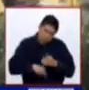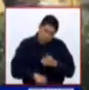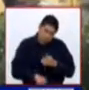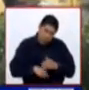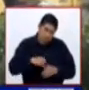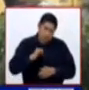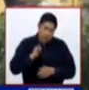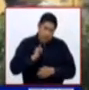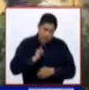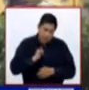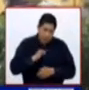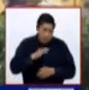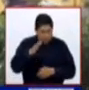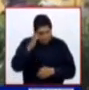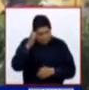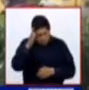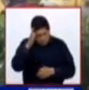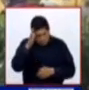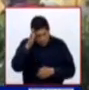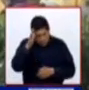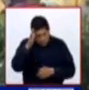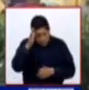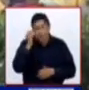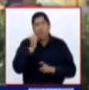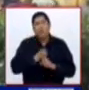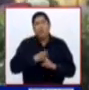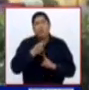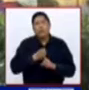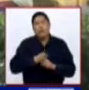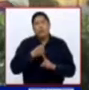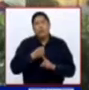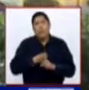Yo, como padre, nomás ahorita solo estoy luchando.